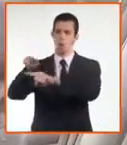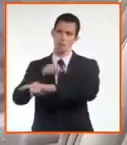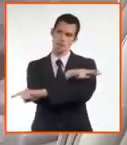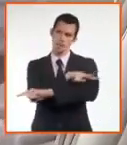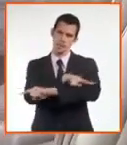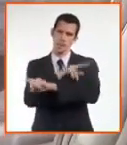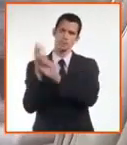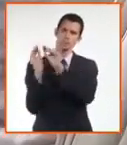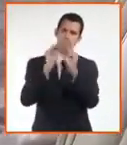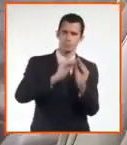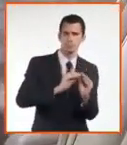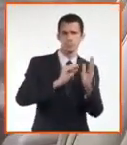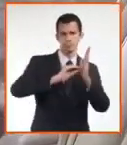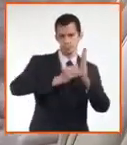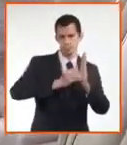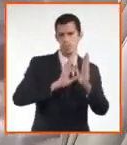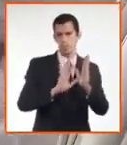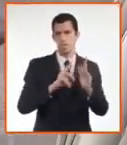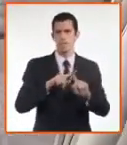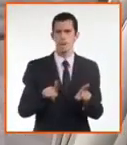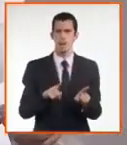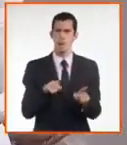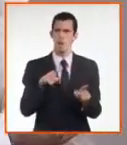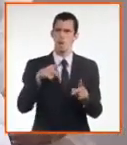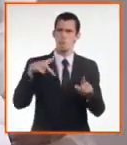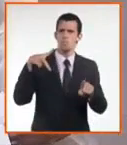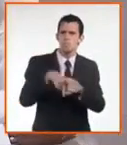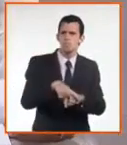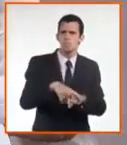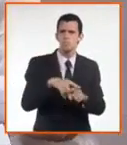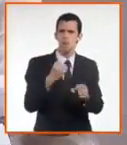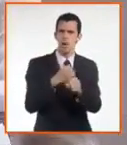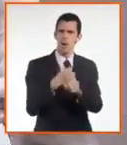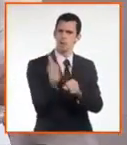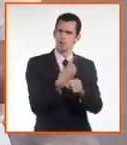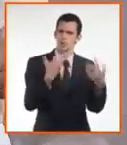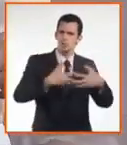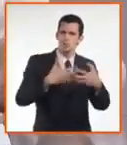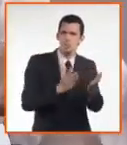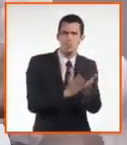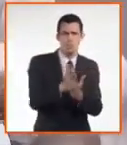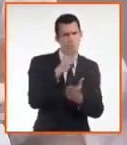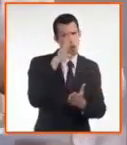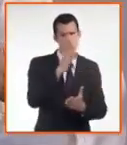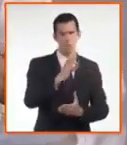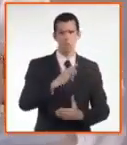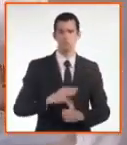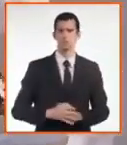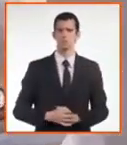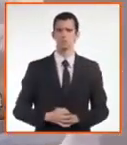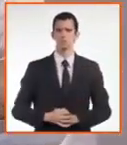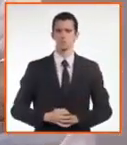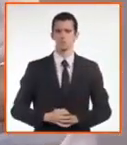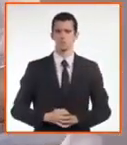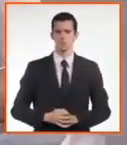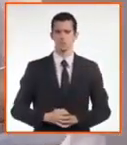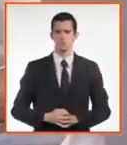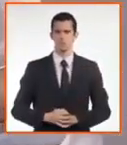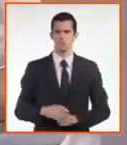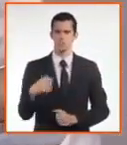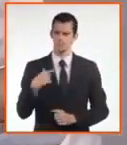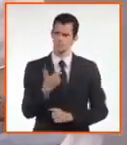nuestras líneas de producción el rapidito les quiero mostrar algunos resultados que hemos tenido ya en este programa de sustitución de